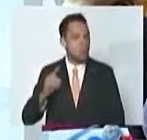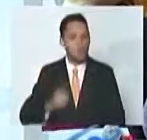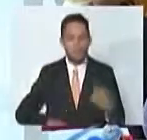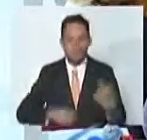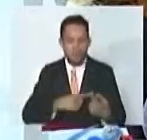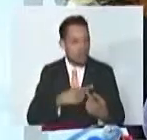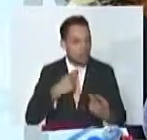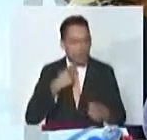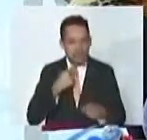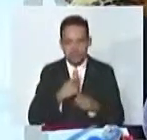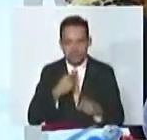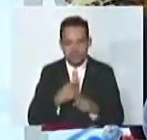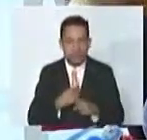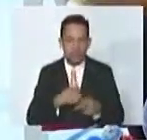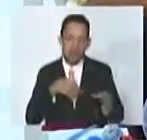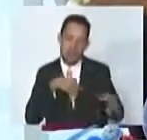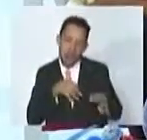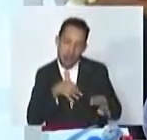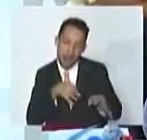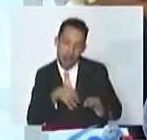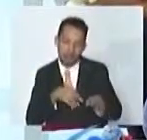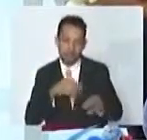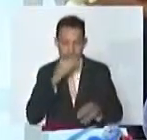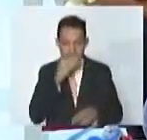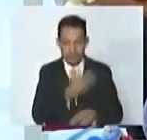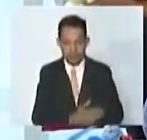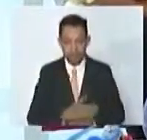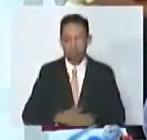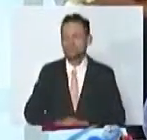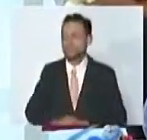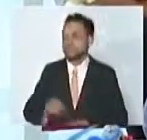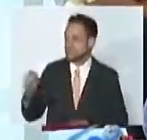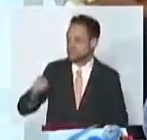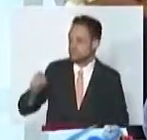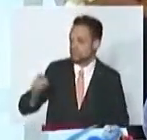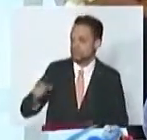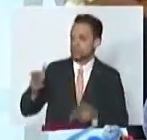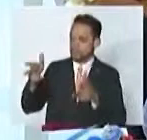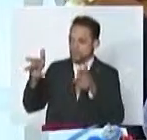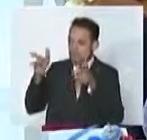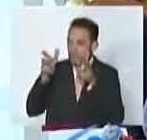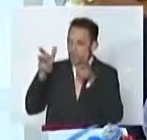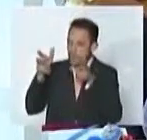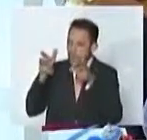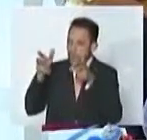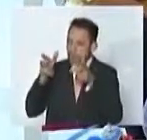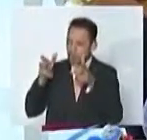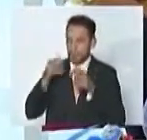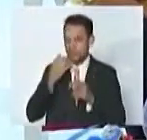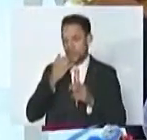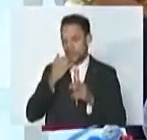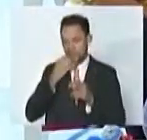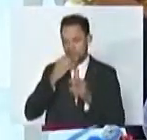niños. Usted tocó un tema muy importante y es como la retroalimentación. Y uno en la calle